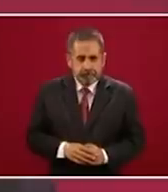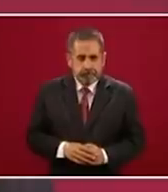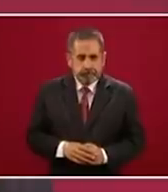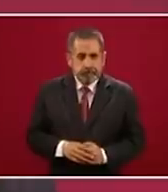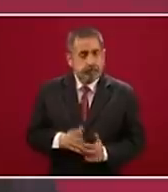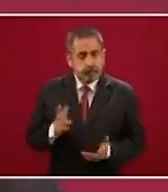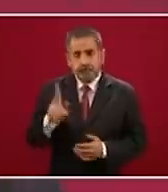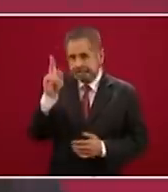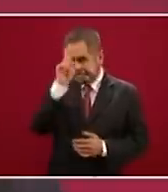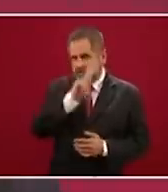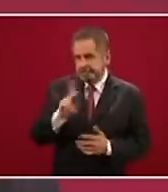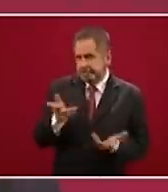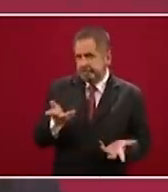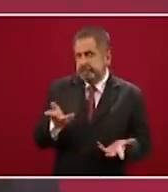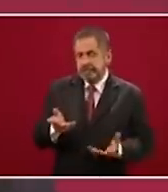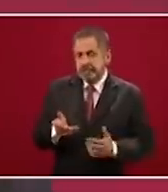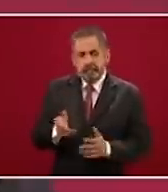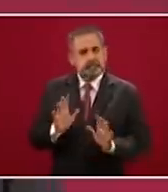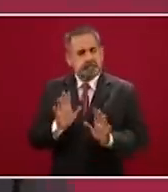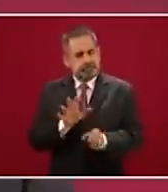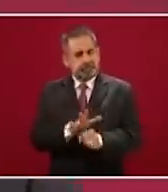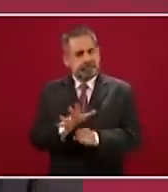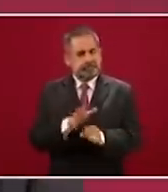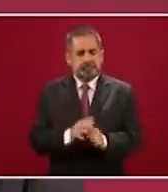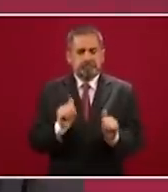¿Sí? Hubiese sido fatal. Bueno, ya